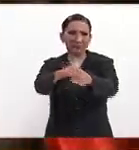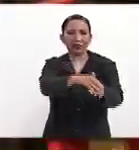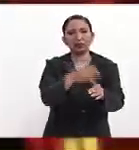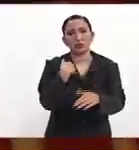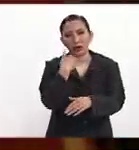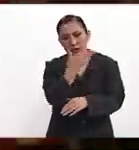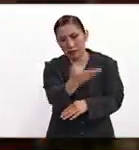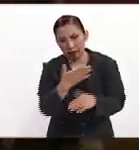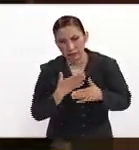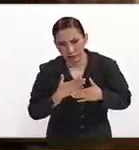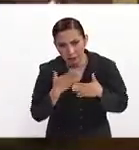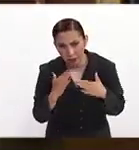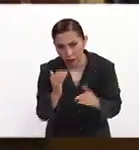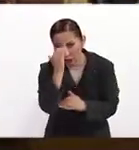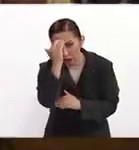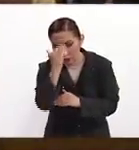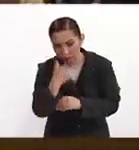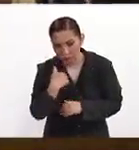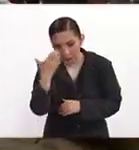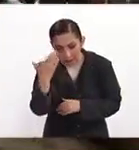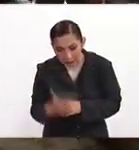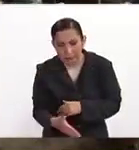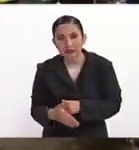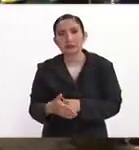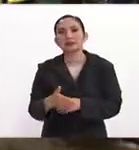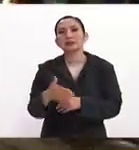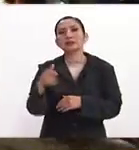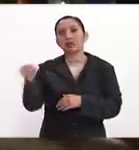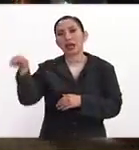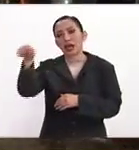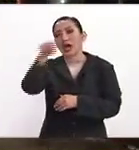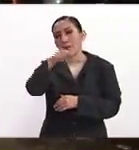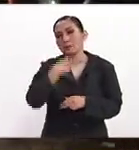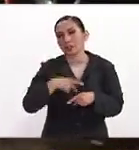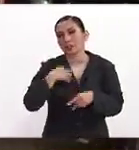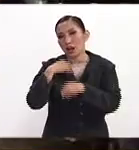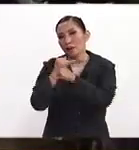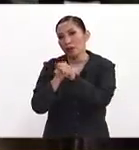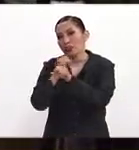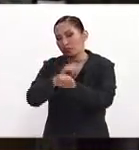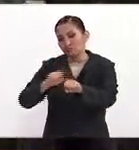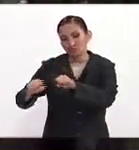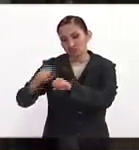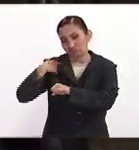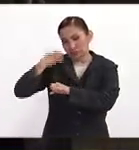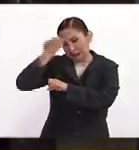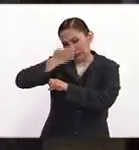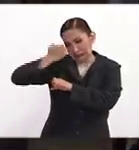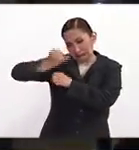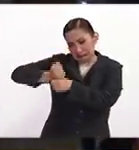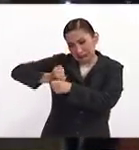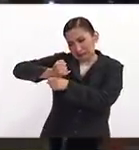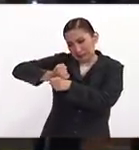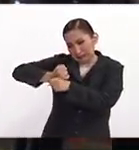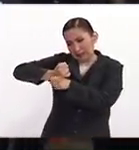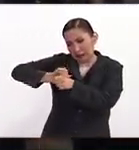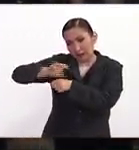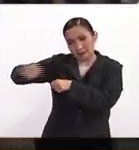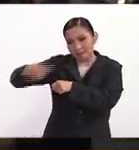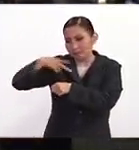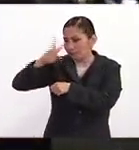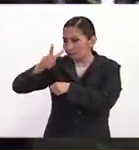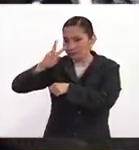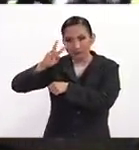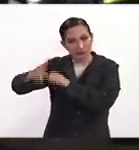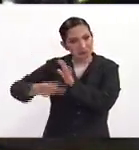pido que confíen en el conocimiento que surge de los investigadores, de los sismólogos que se dedican a esta tarea. Lo